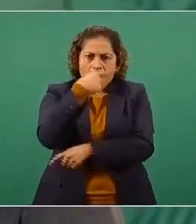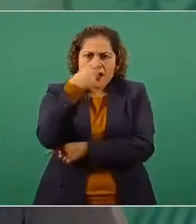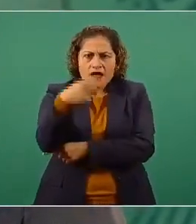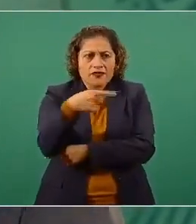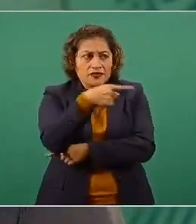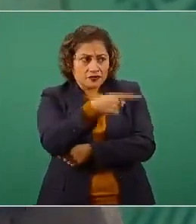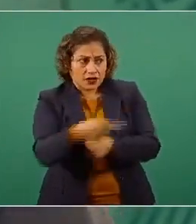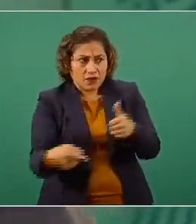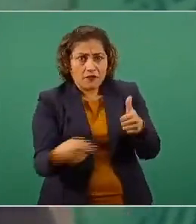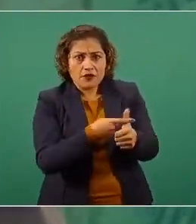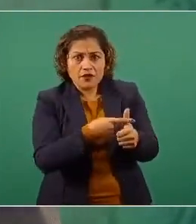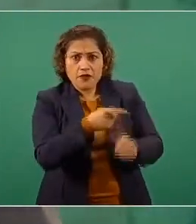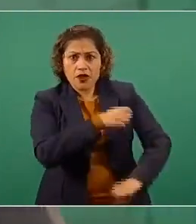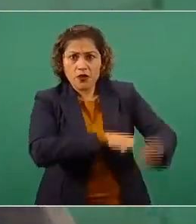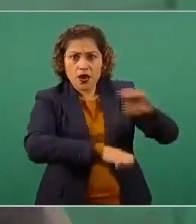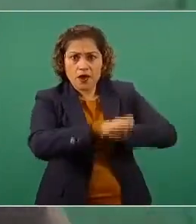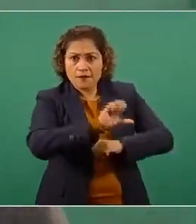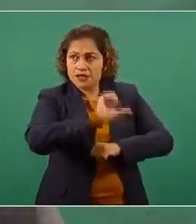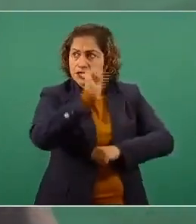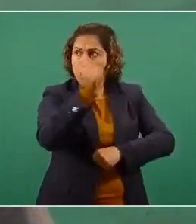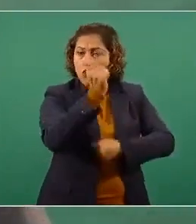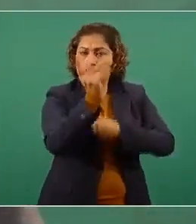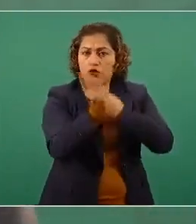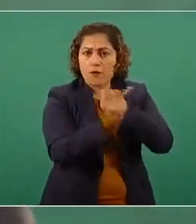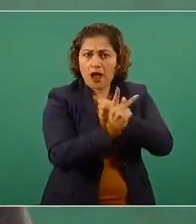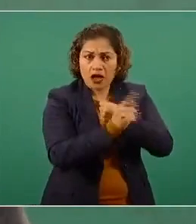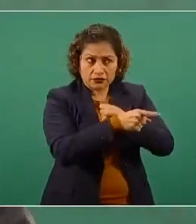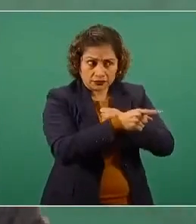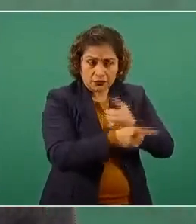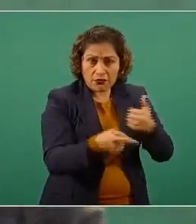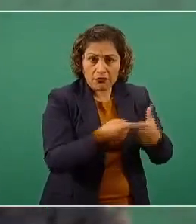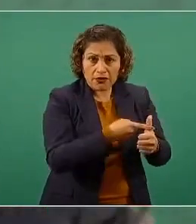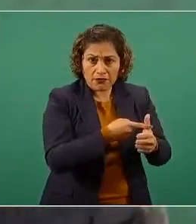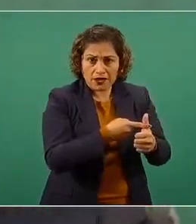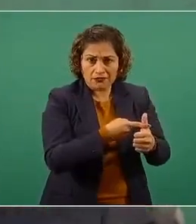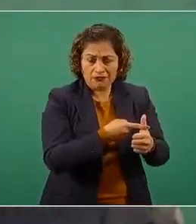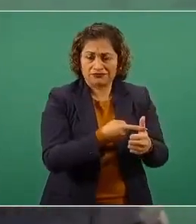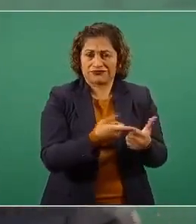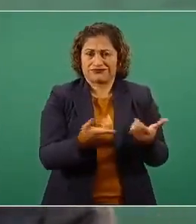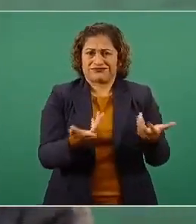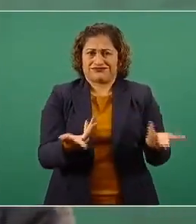particulares extranjeras? ¿Cómo es que se tiene que pagar subsidio